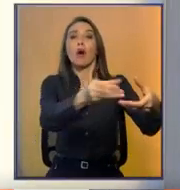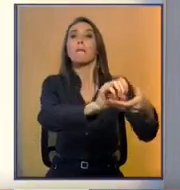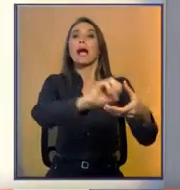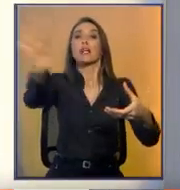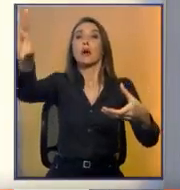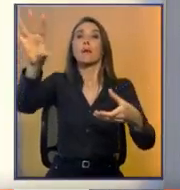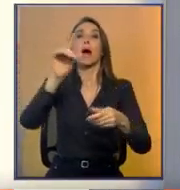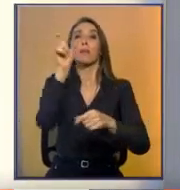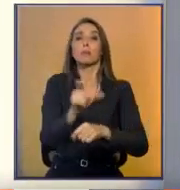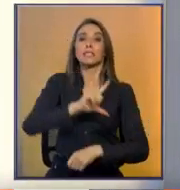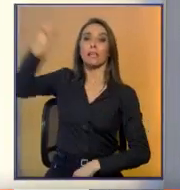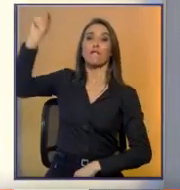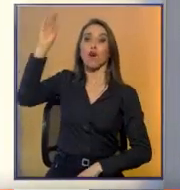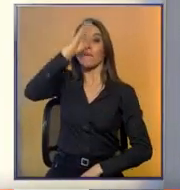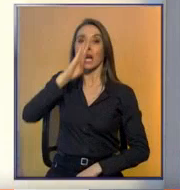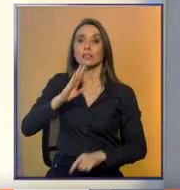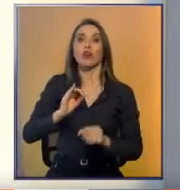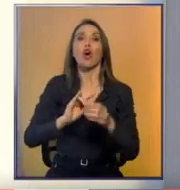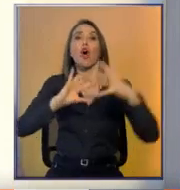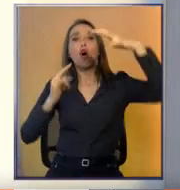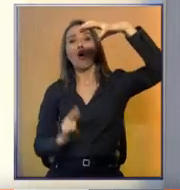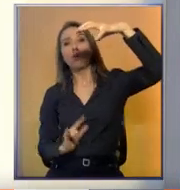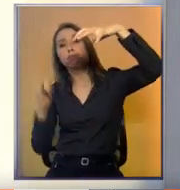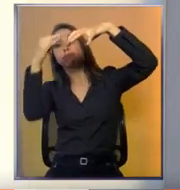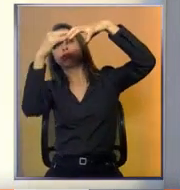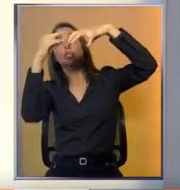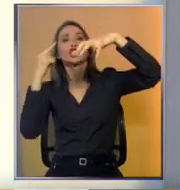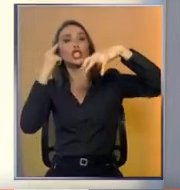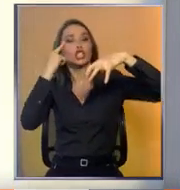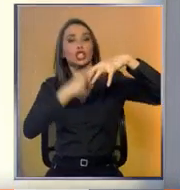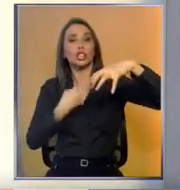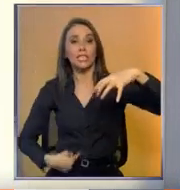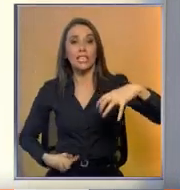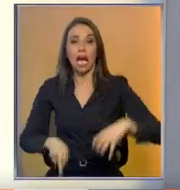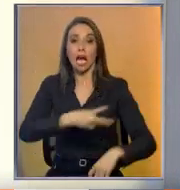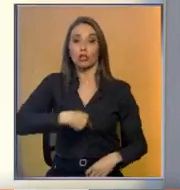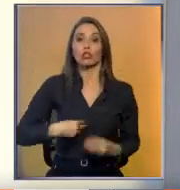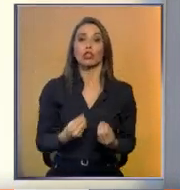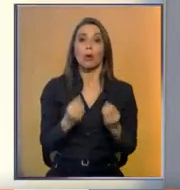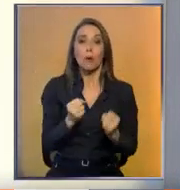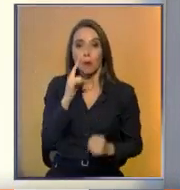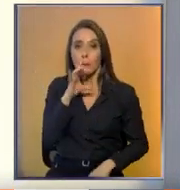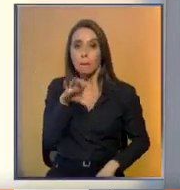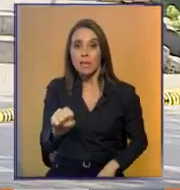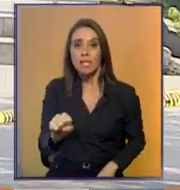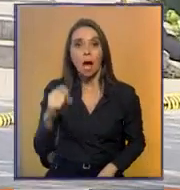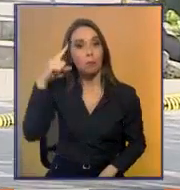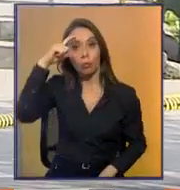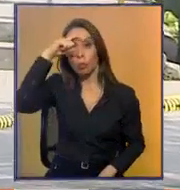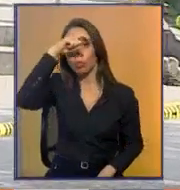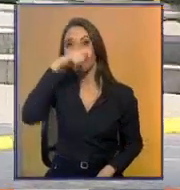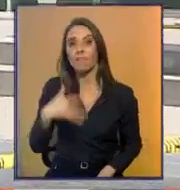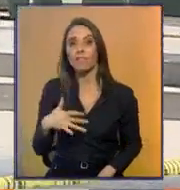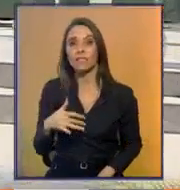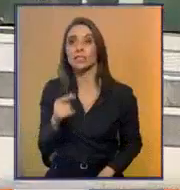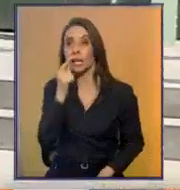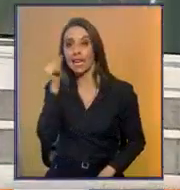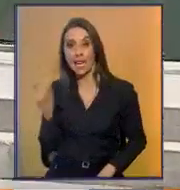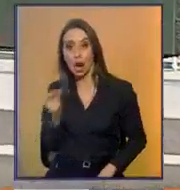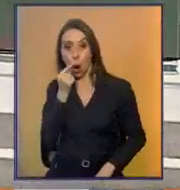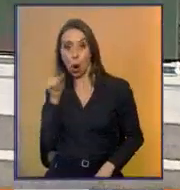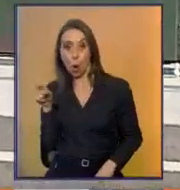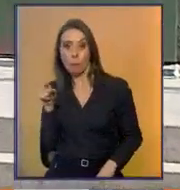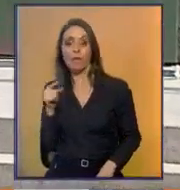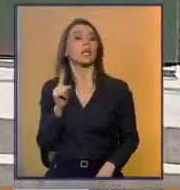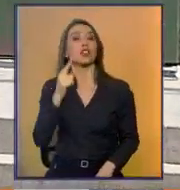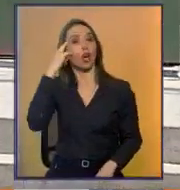estar en Brasil o podrían estar al otro lado del planeta, en China. Y las capacidades que tenemos para detectarlo son muy difíciles. Vergara no cree que la